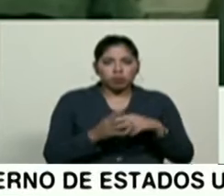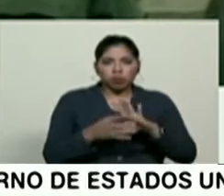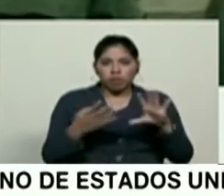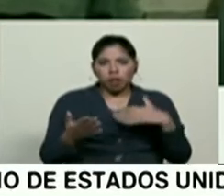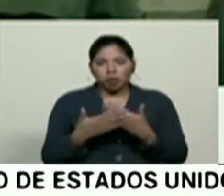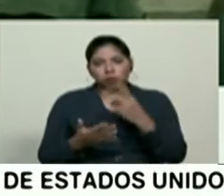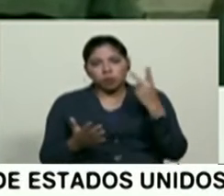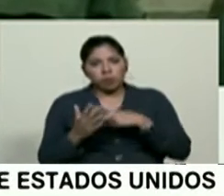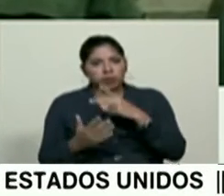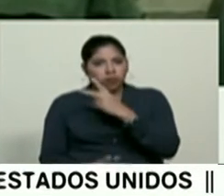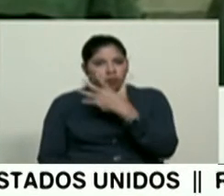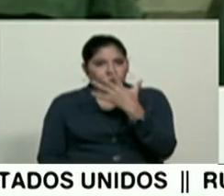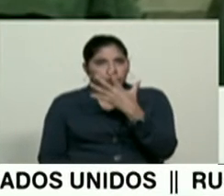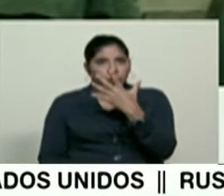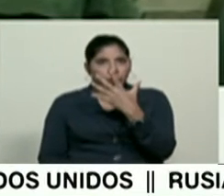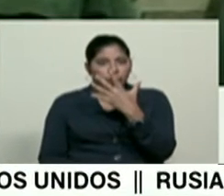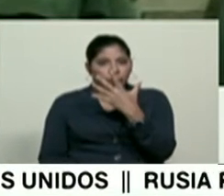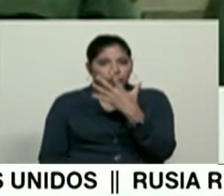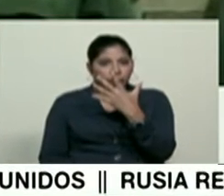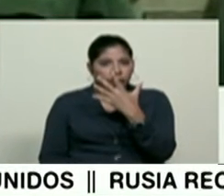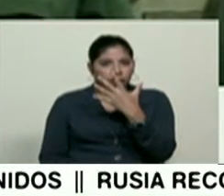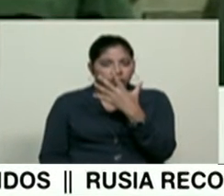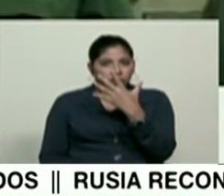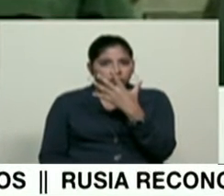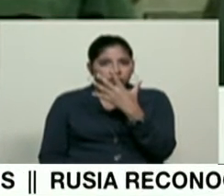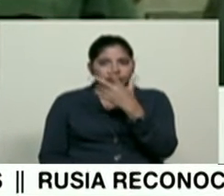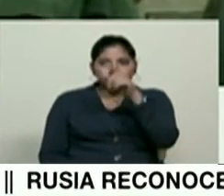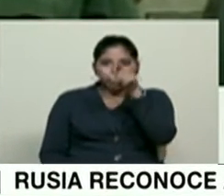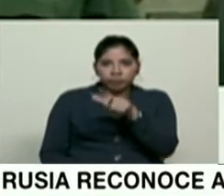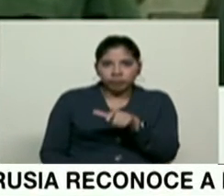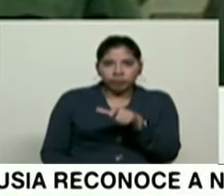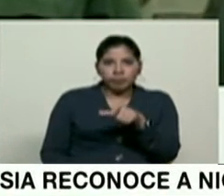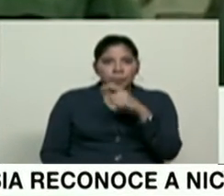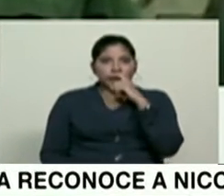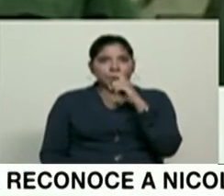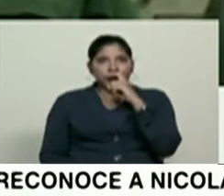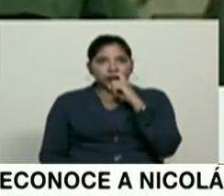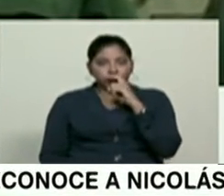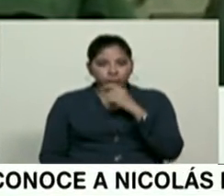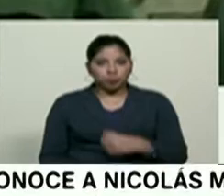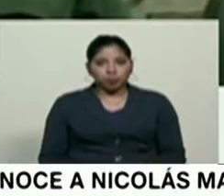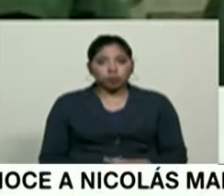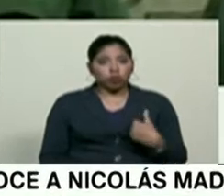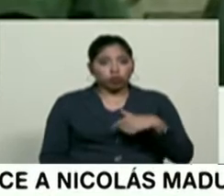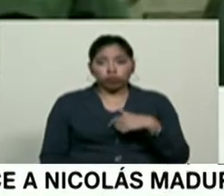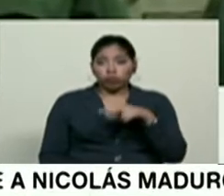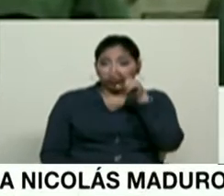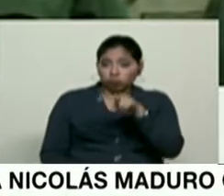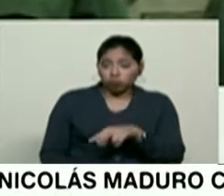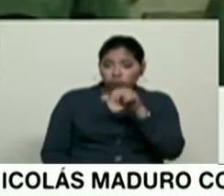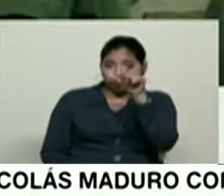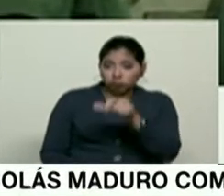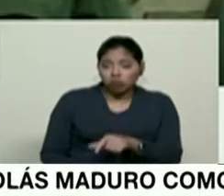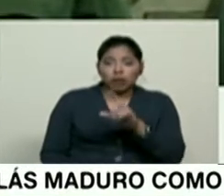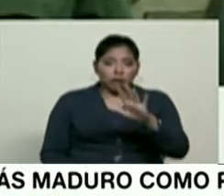2019-2025 al ciudadano Nicolás Maduro Moros, a quien reconocemos como nuestro